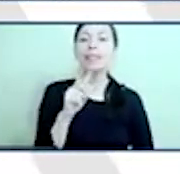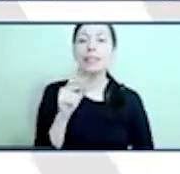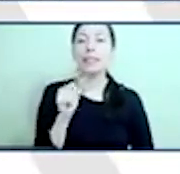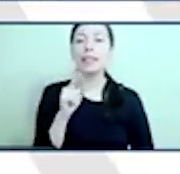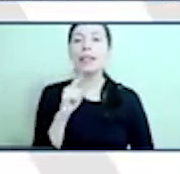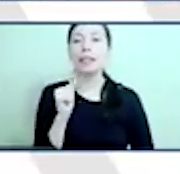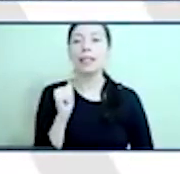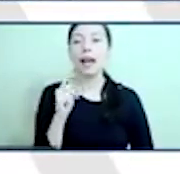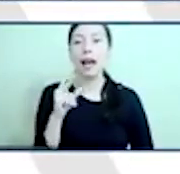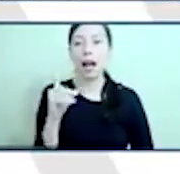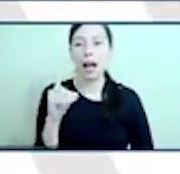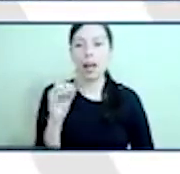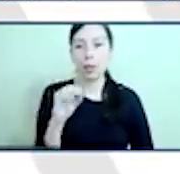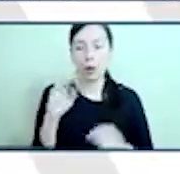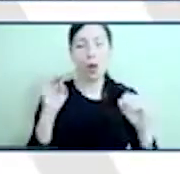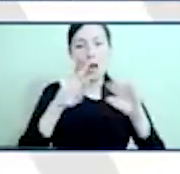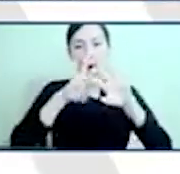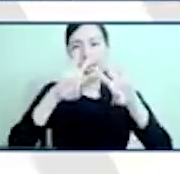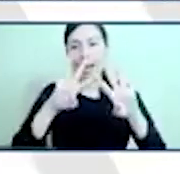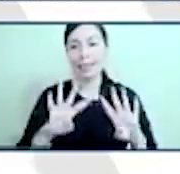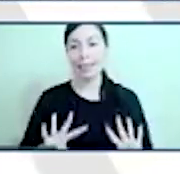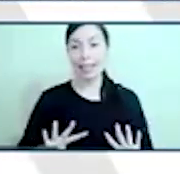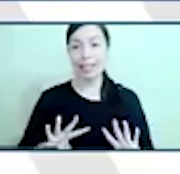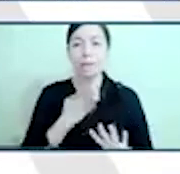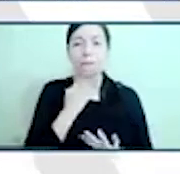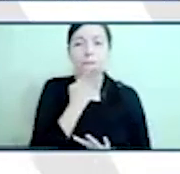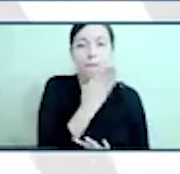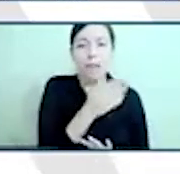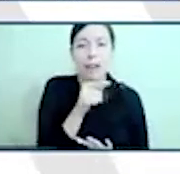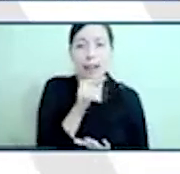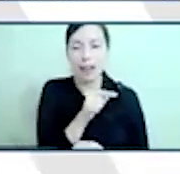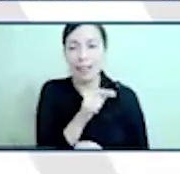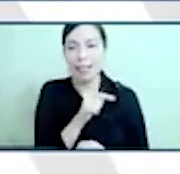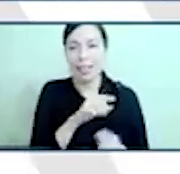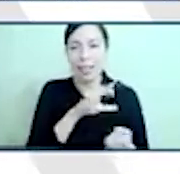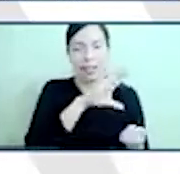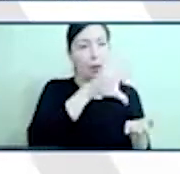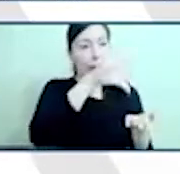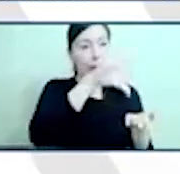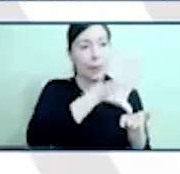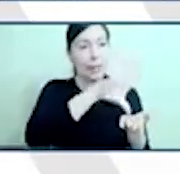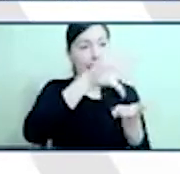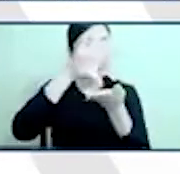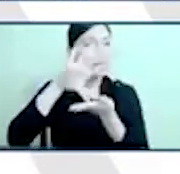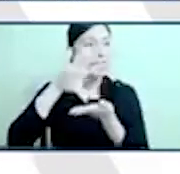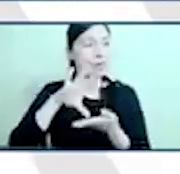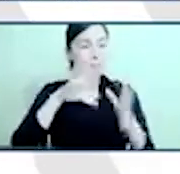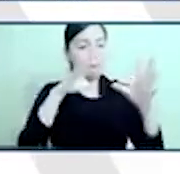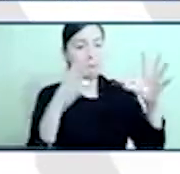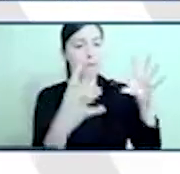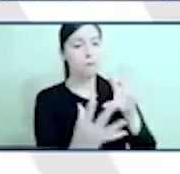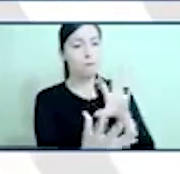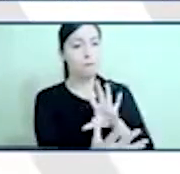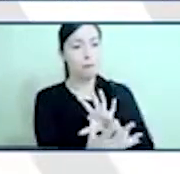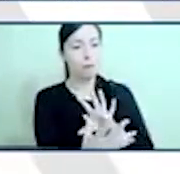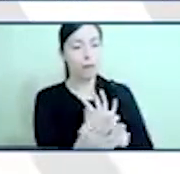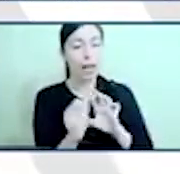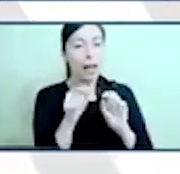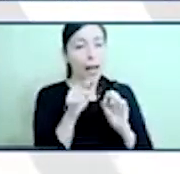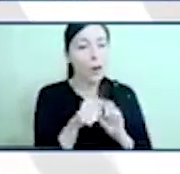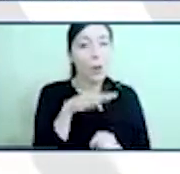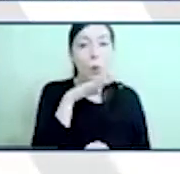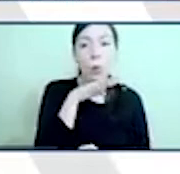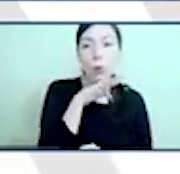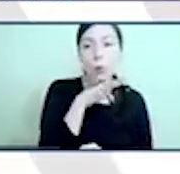fue esta conversación entre países para que la Antártica fuera un lugar del planeta destinado a usos pacíficos.